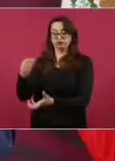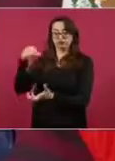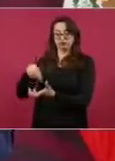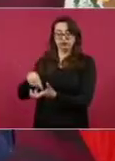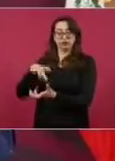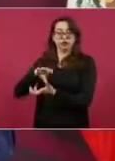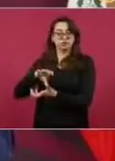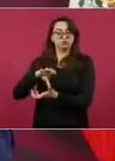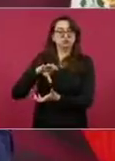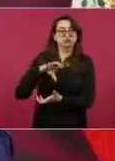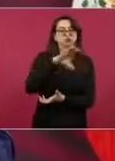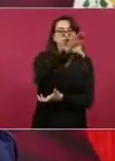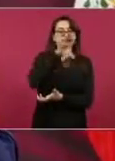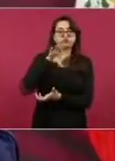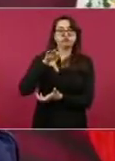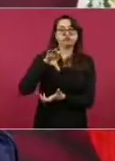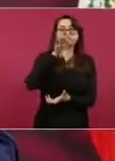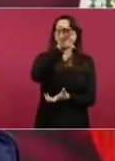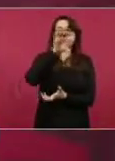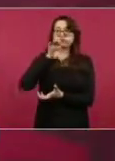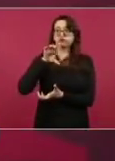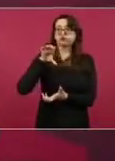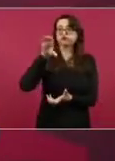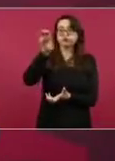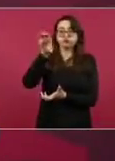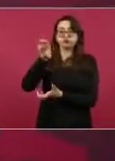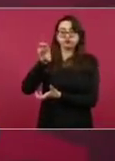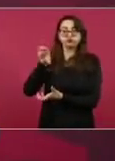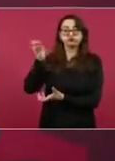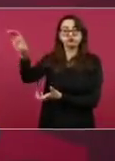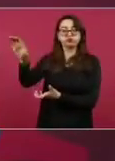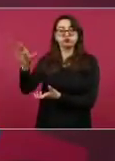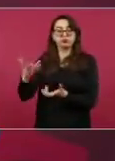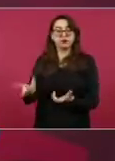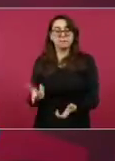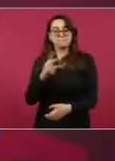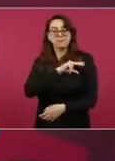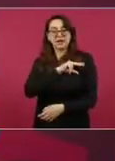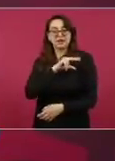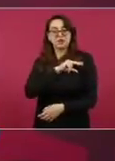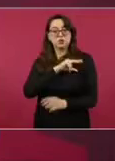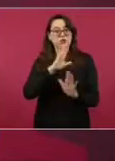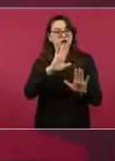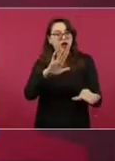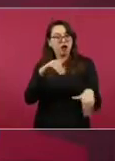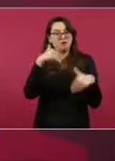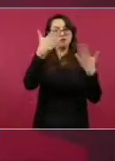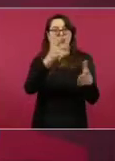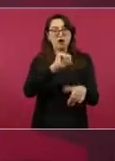a estos grupos sin producir ciencia.